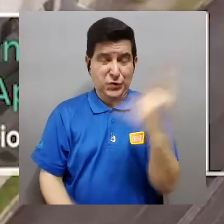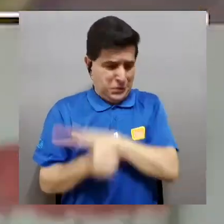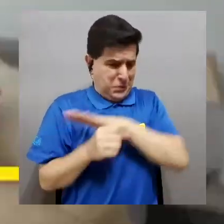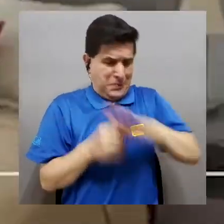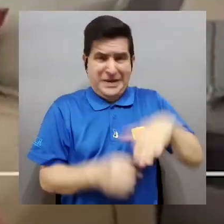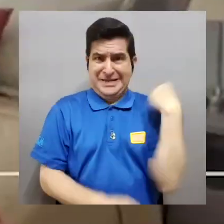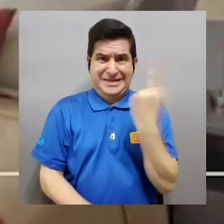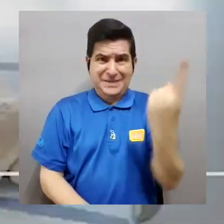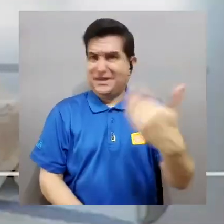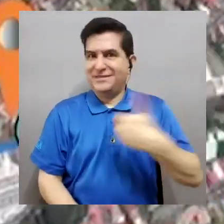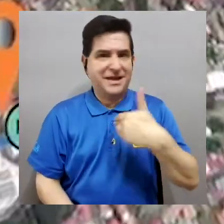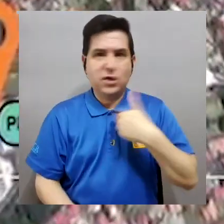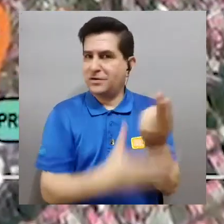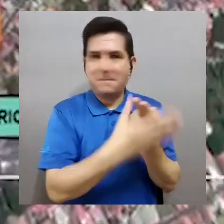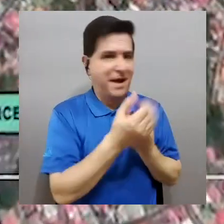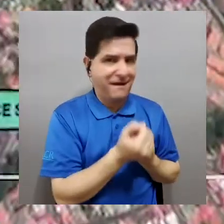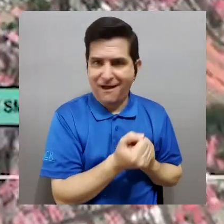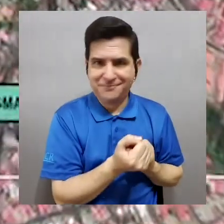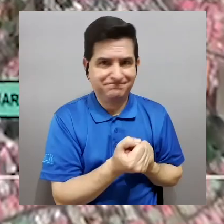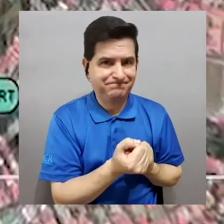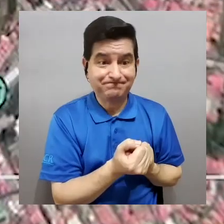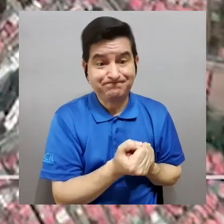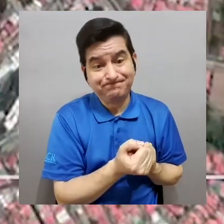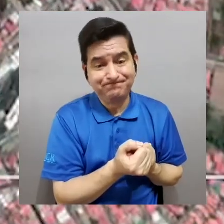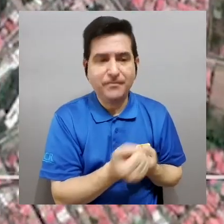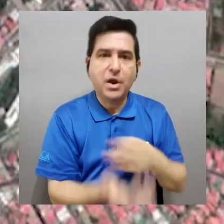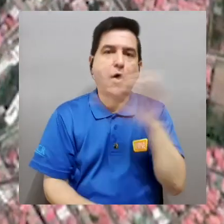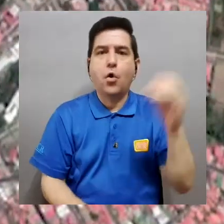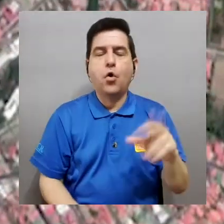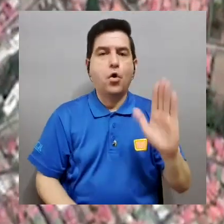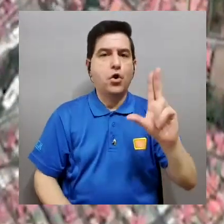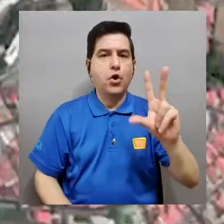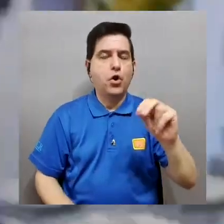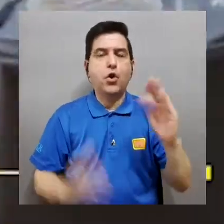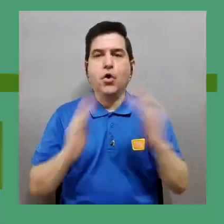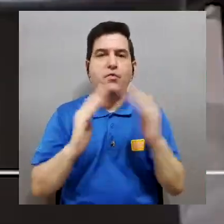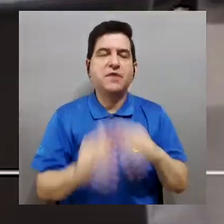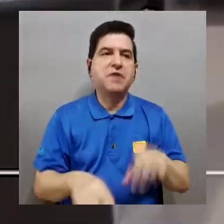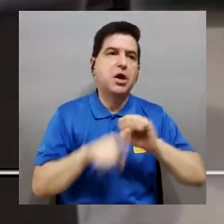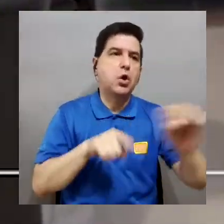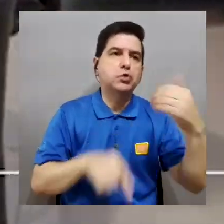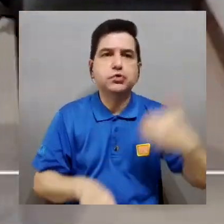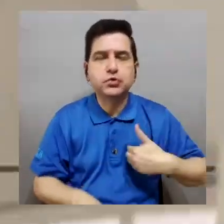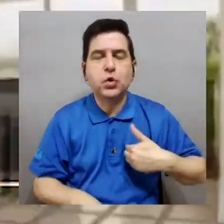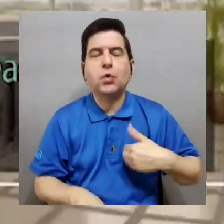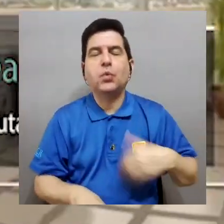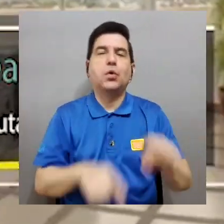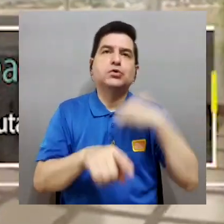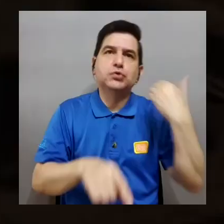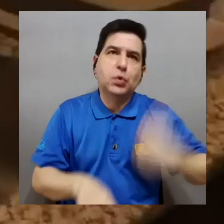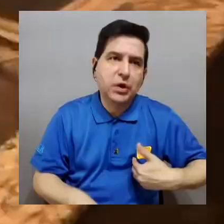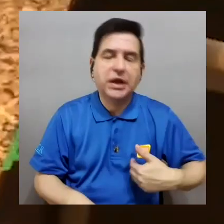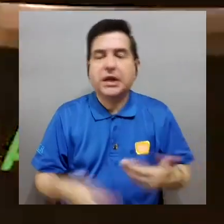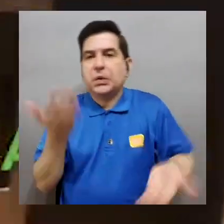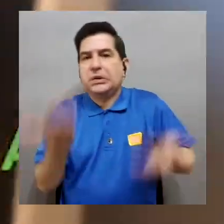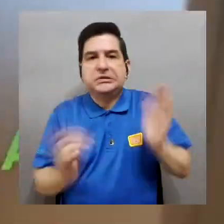¿verdad? Totalmente solos, que no tienen una pareja, por ejemplo, o que no conviven con un sobrino, o qué sé yo, ¿verdad? Un núcleo familiar